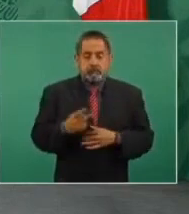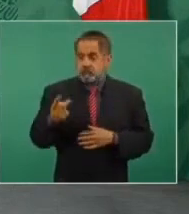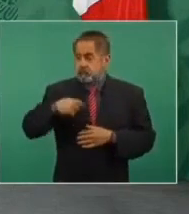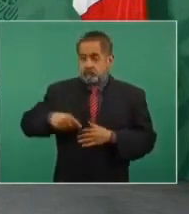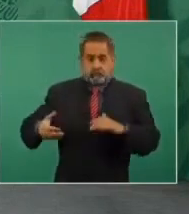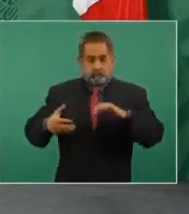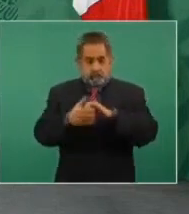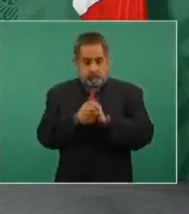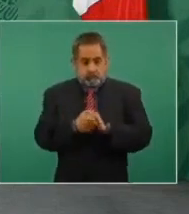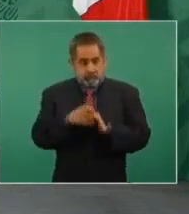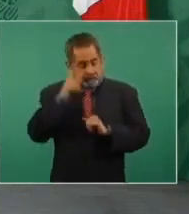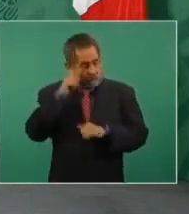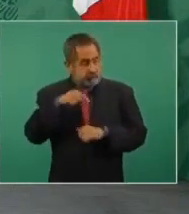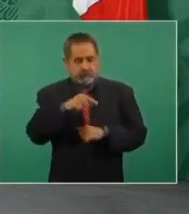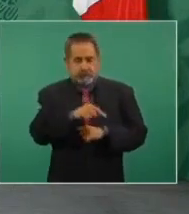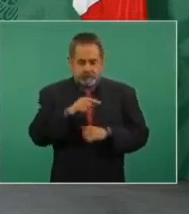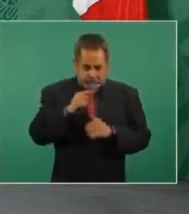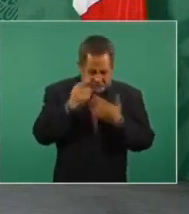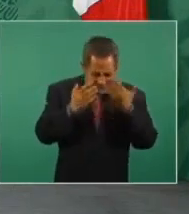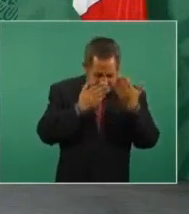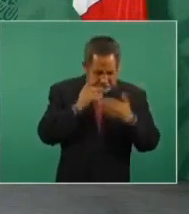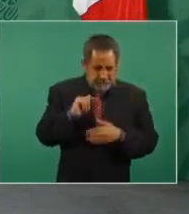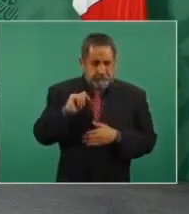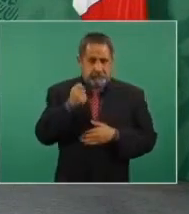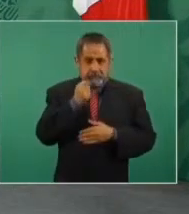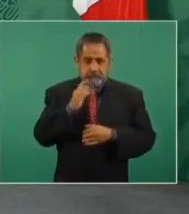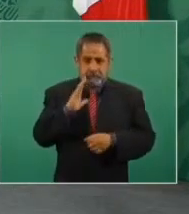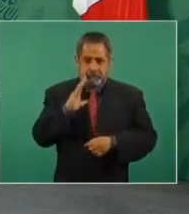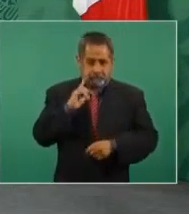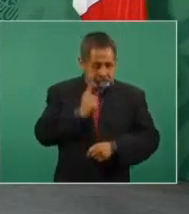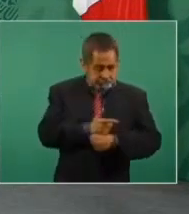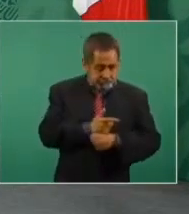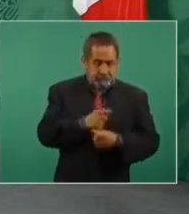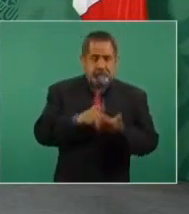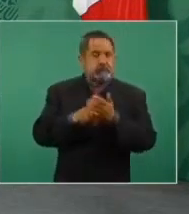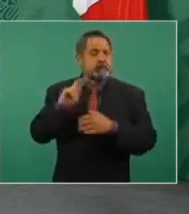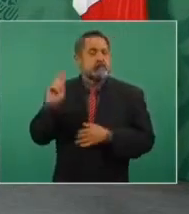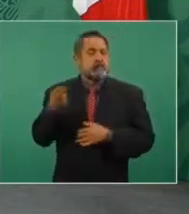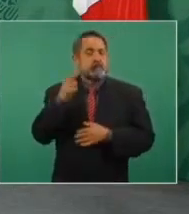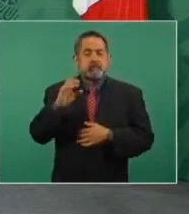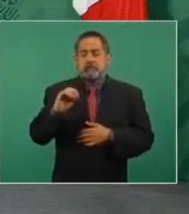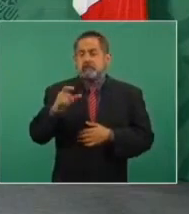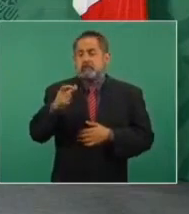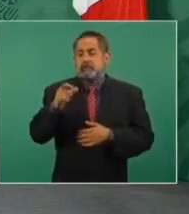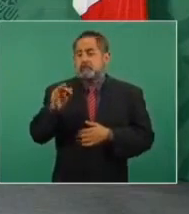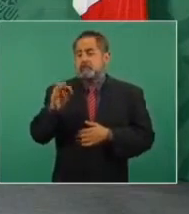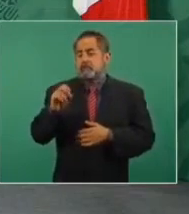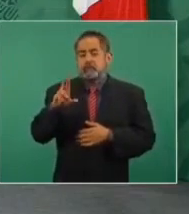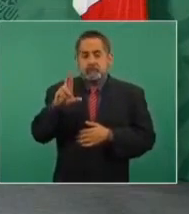convenio para transferir la tecnología una vez que la Universidad de Oxford